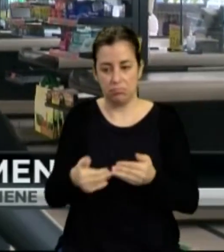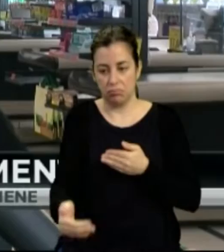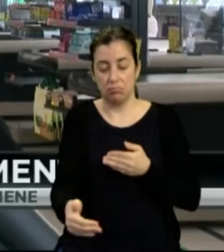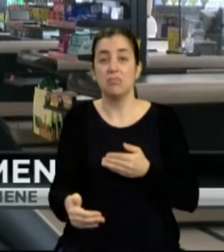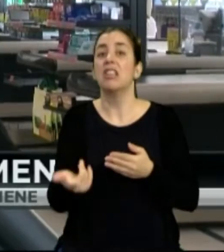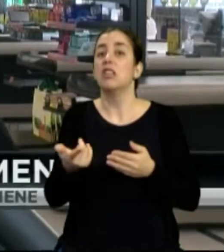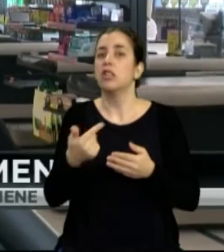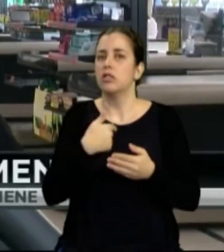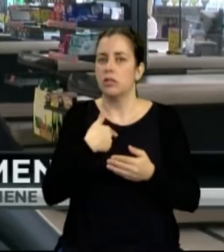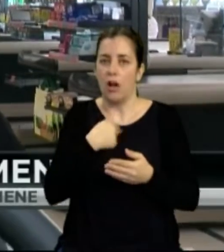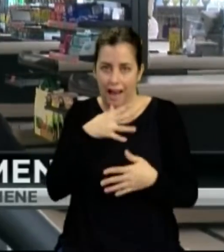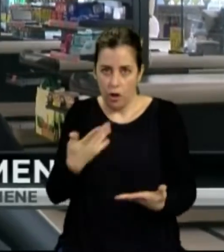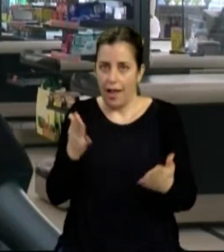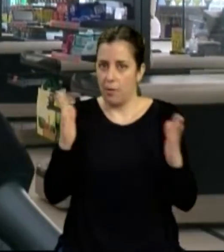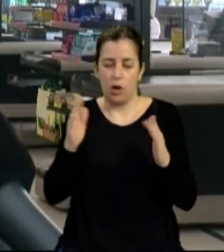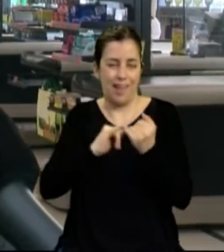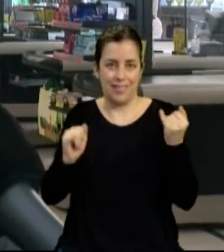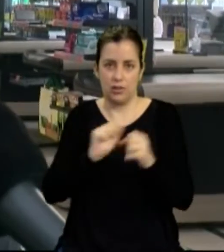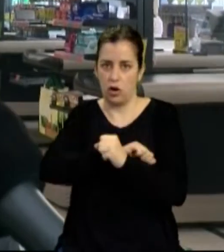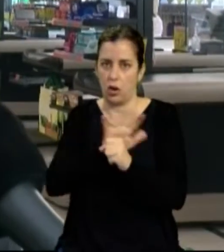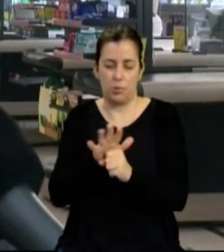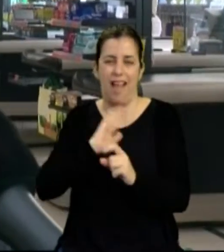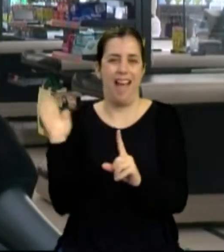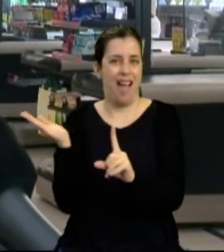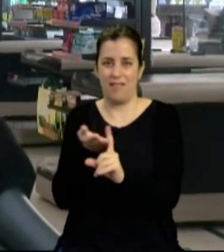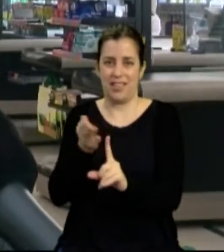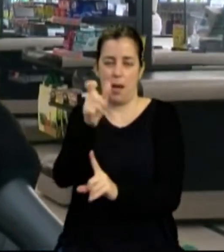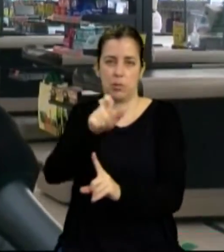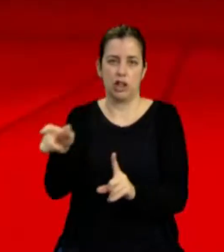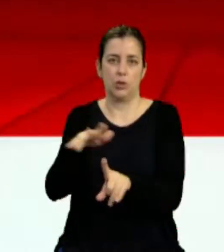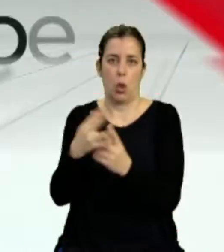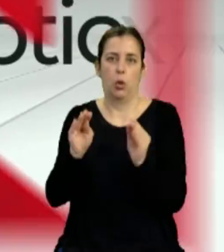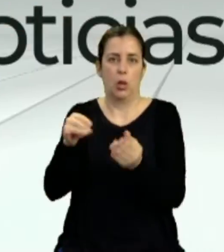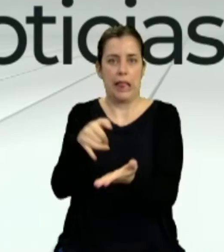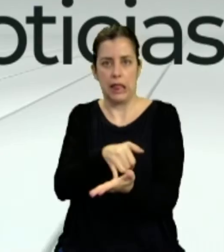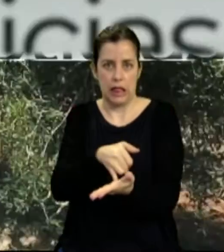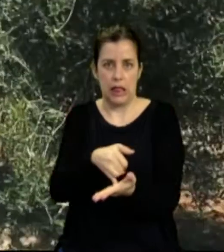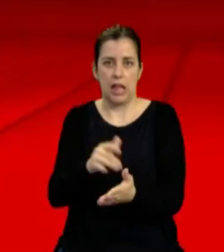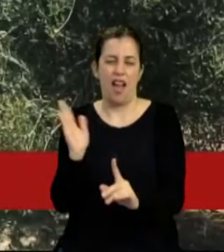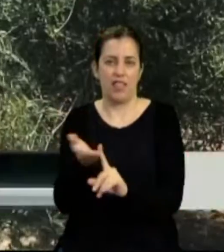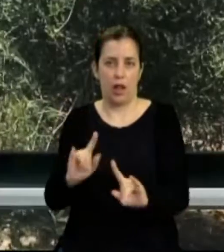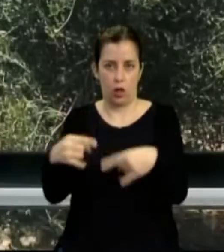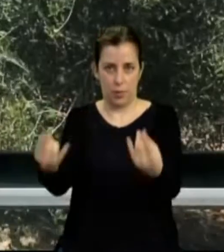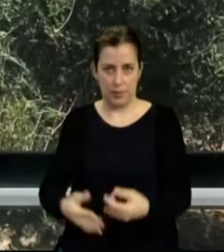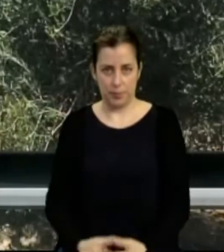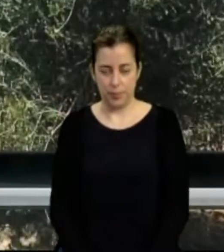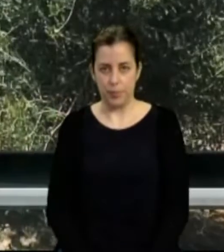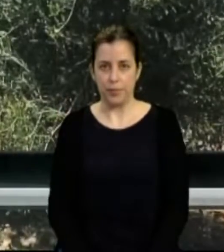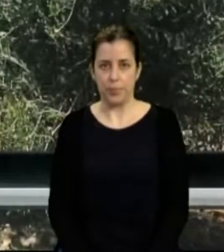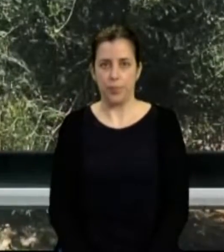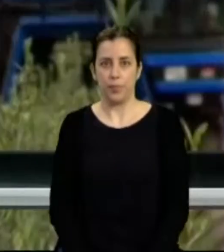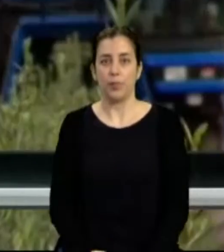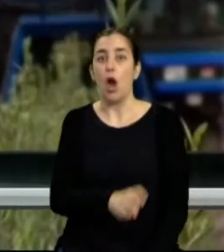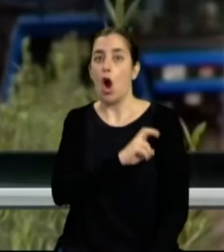importante hacerlo porque la crisis del coronavirus afecta sobre todo a las personas más vulnerables. Y otra